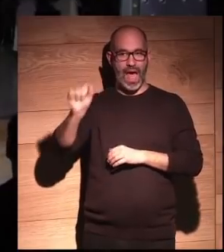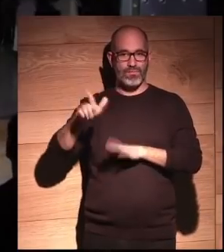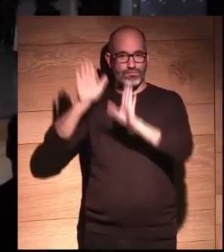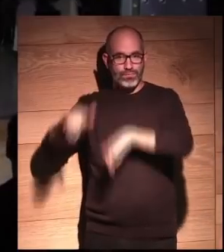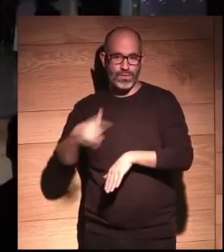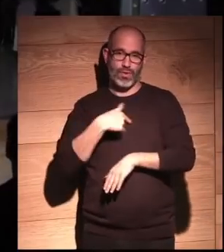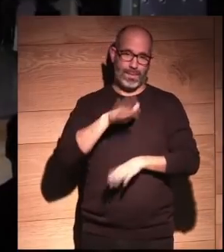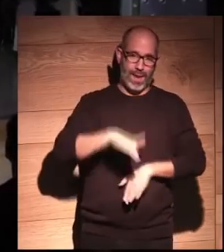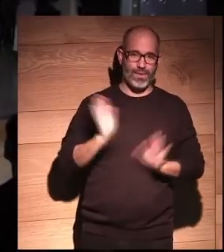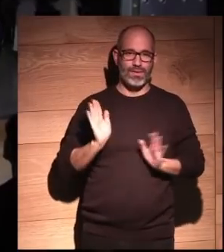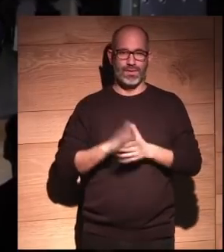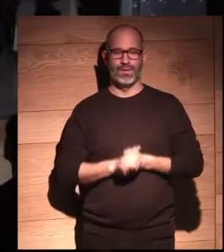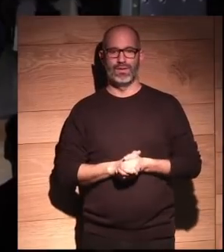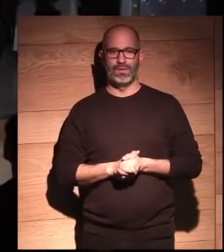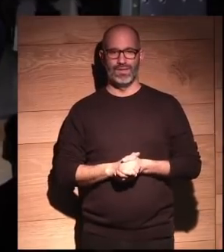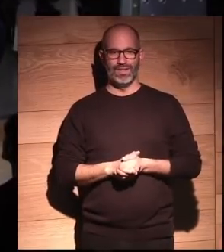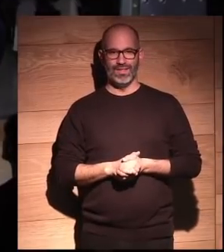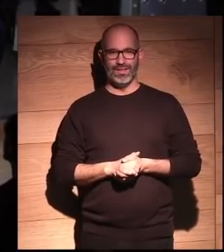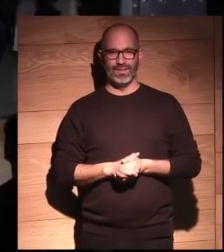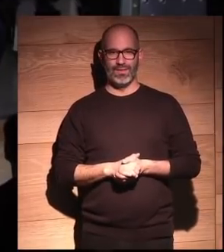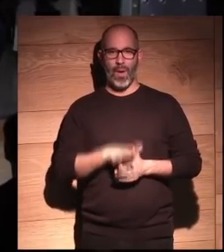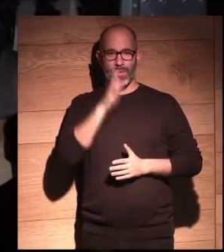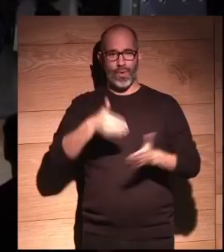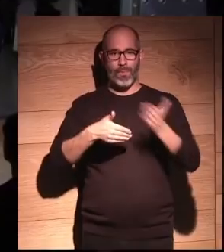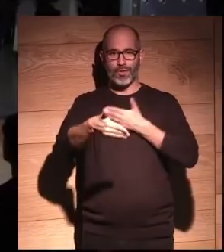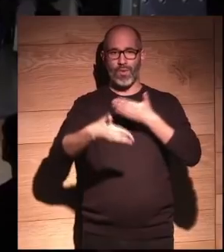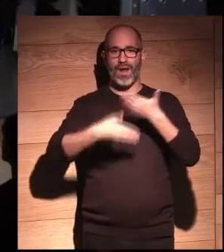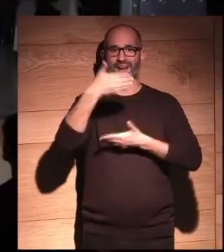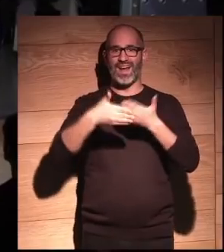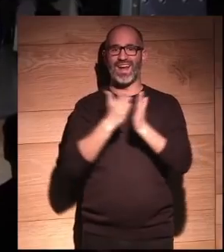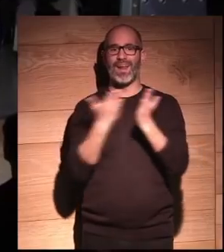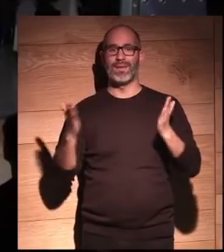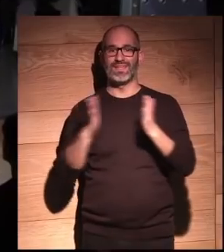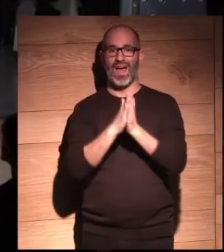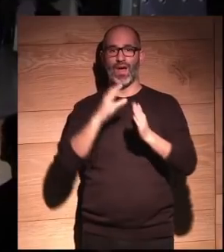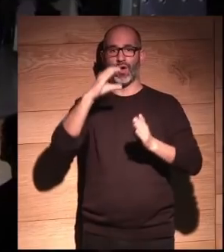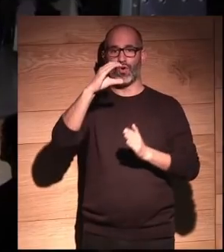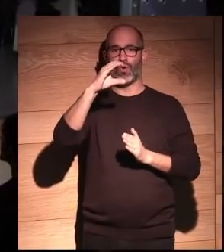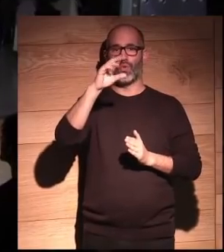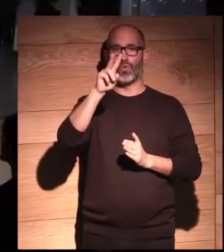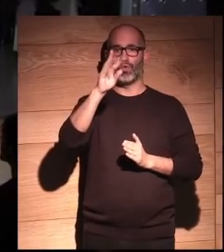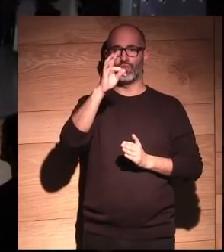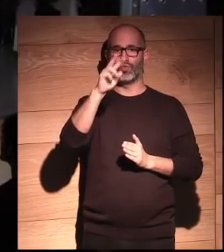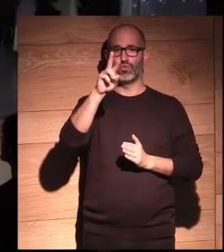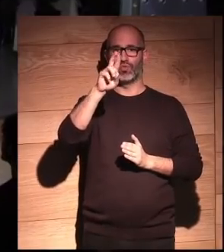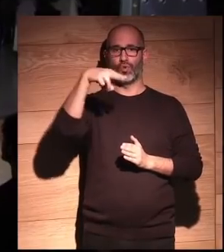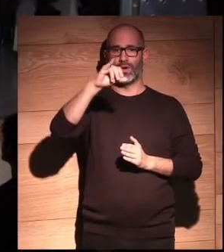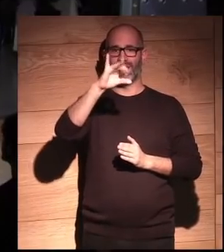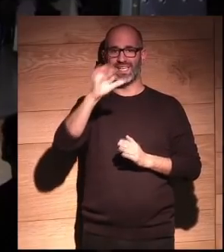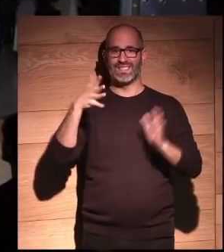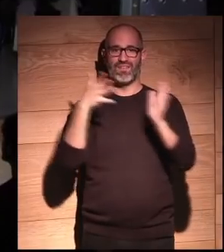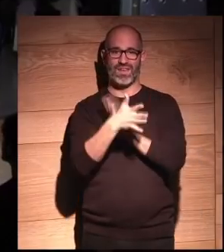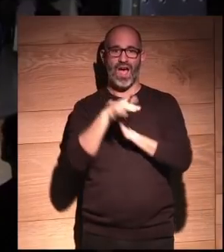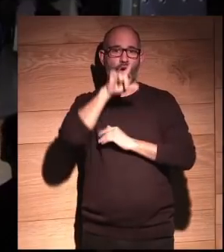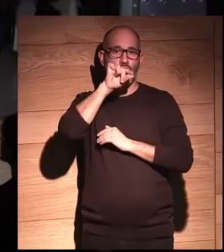yo creo que la siguiente obra aquí va a ser una revista de humor que se va a llamar Coturnix, que es la